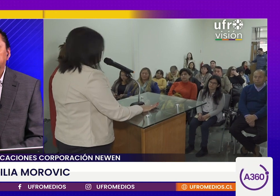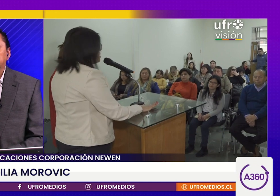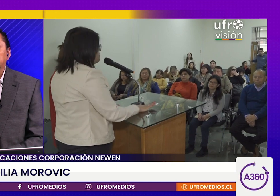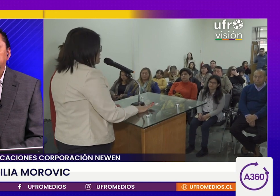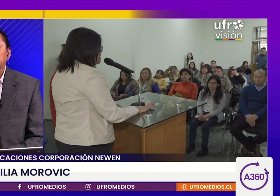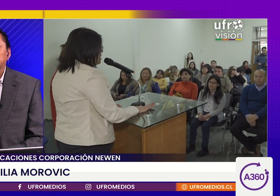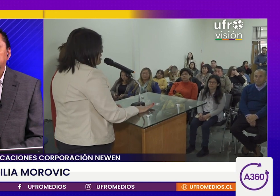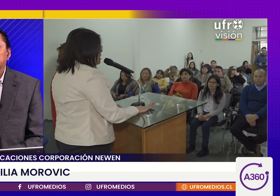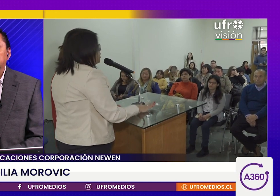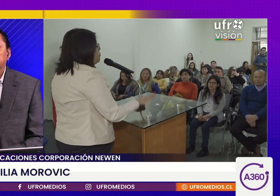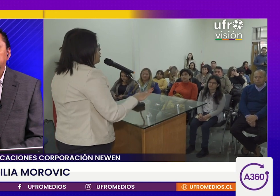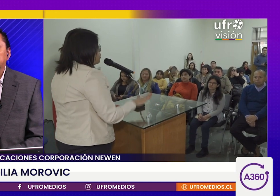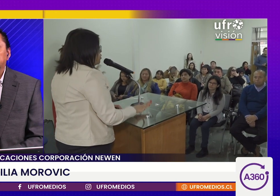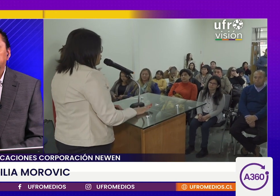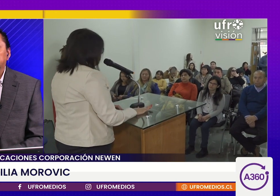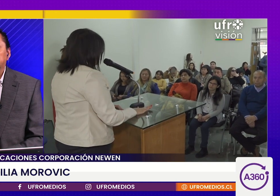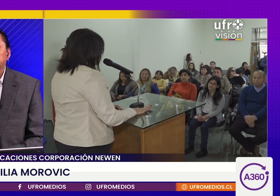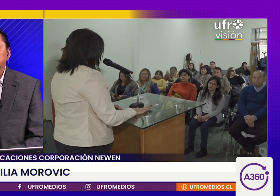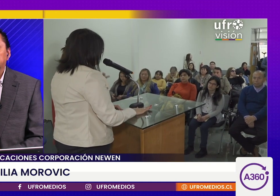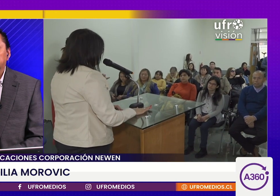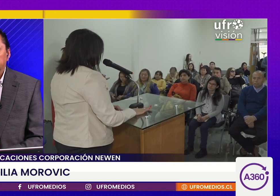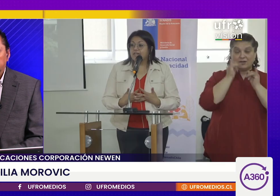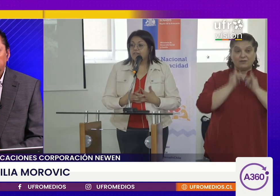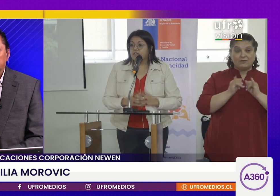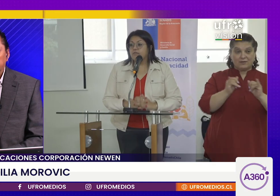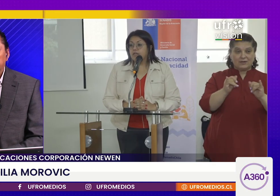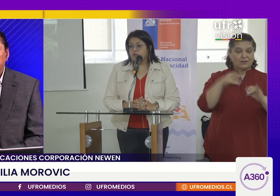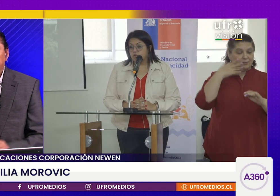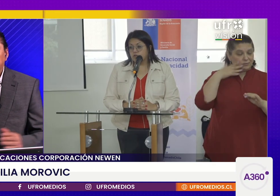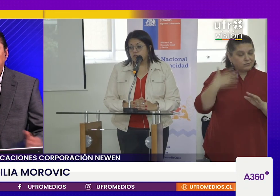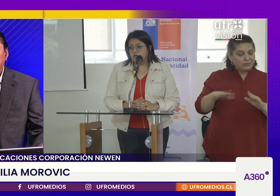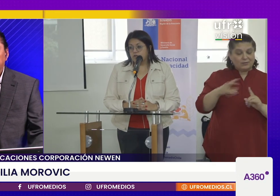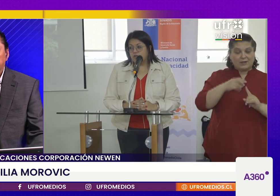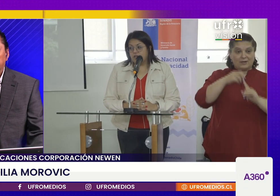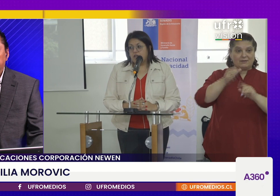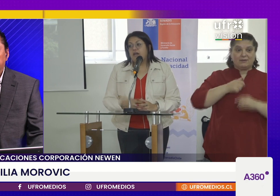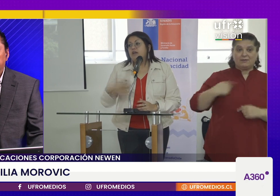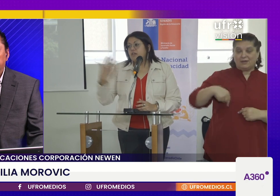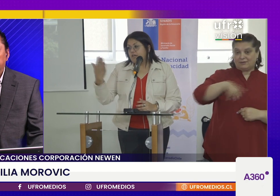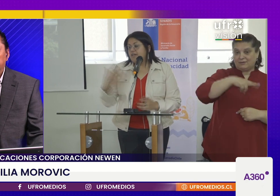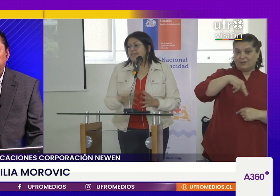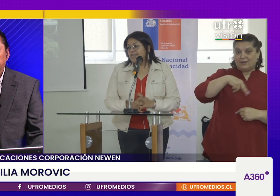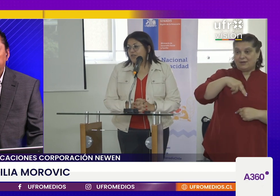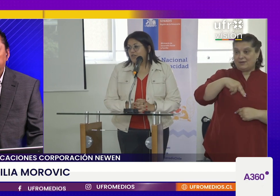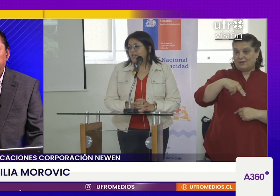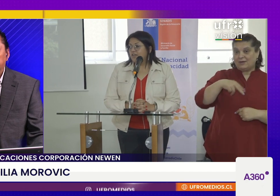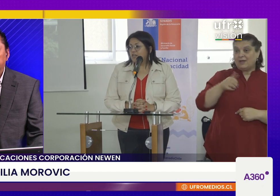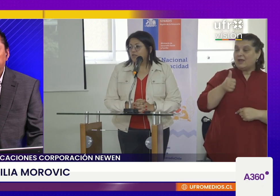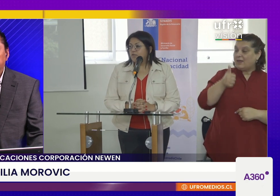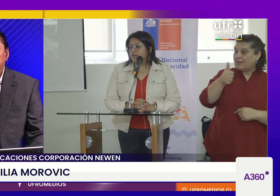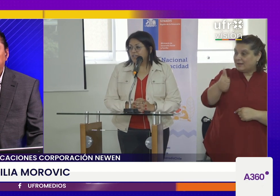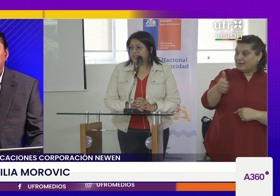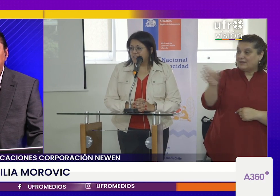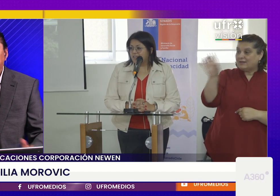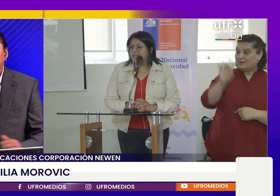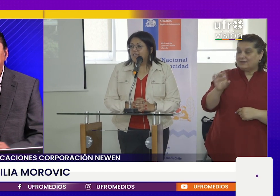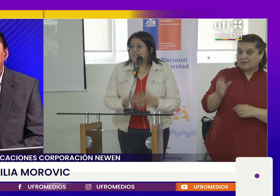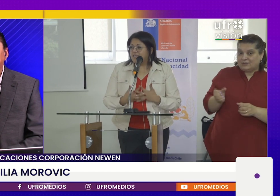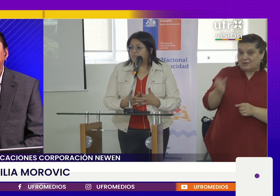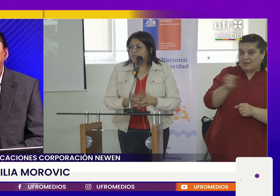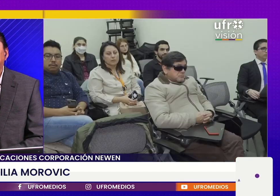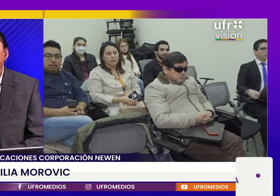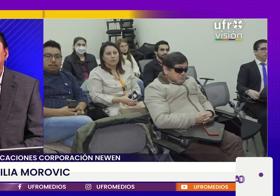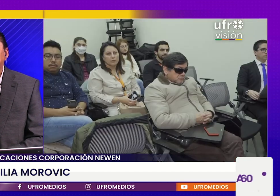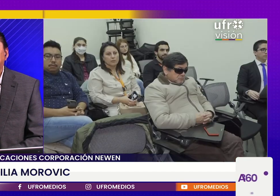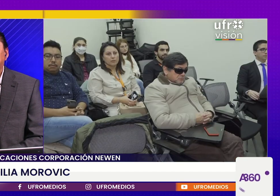hace un poquito. Ellos saben que somos más, pero el papel, el documento que avala cuando